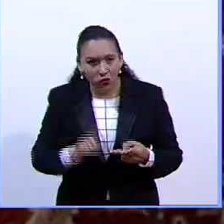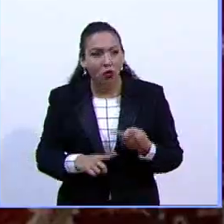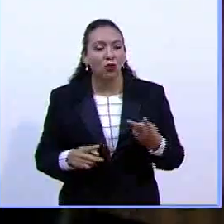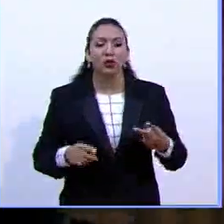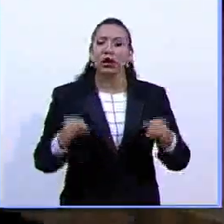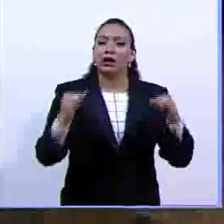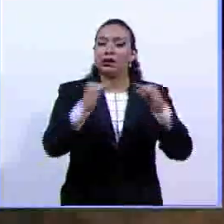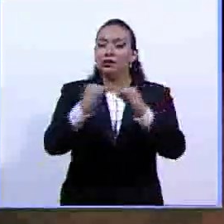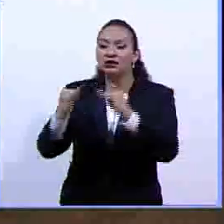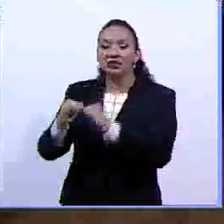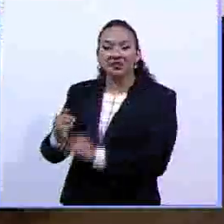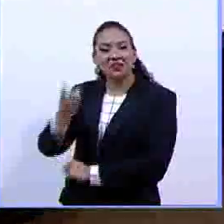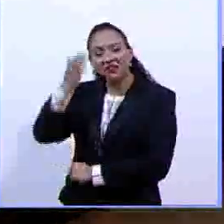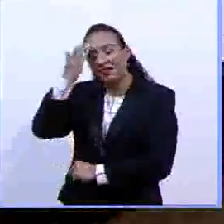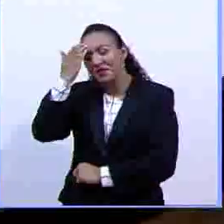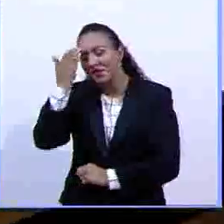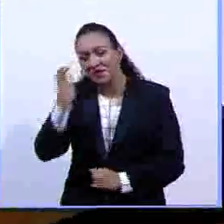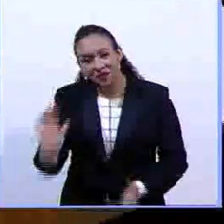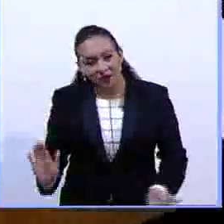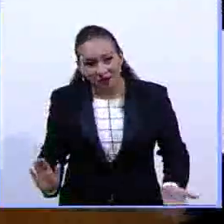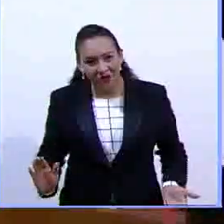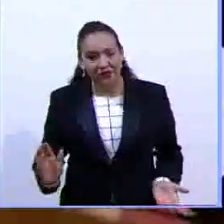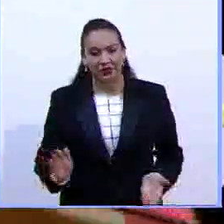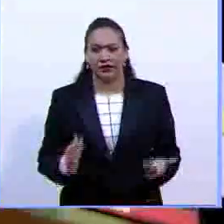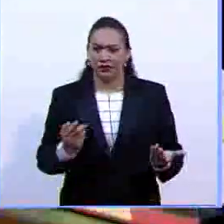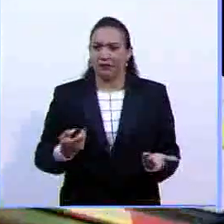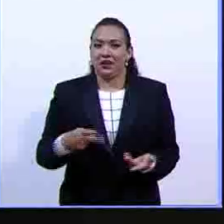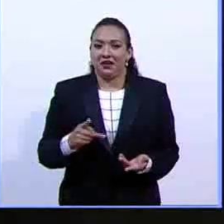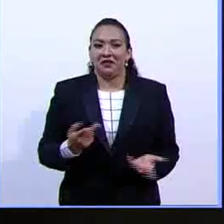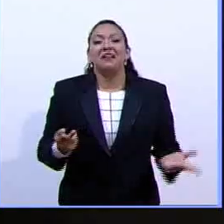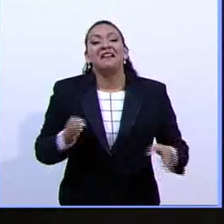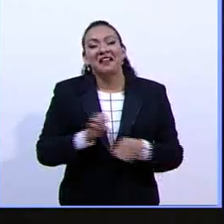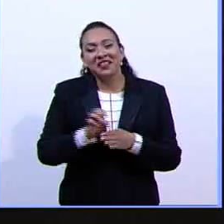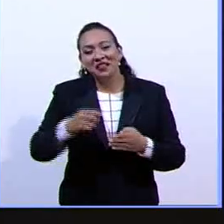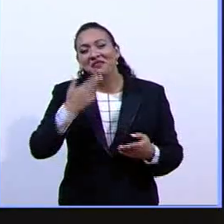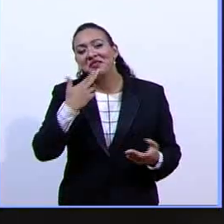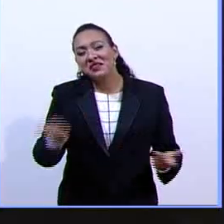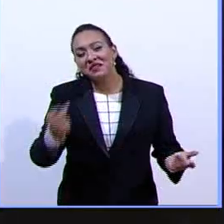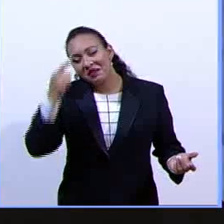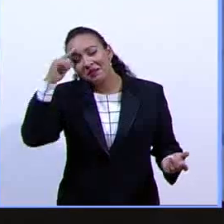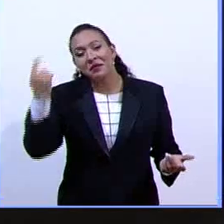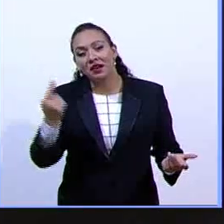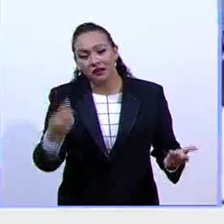de las instituciones que en cualquier vendaval pueden desaparecer.